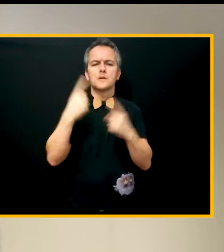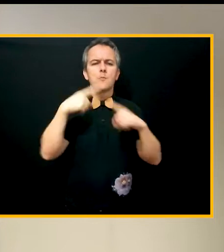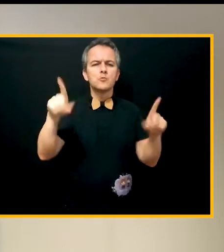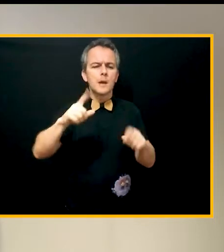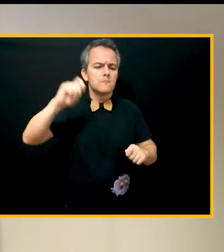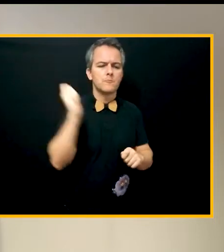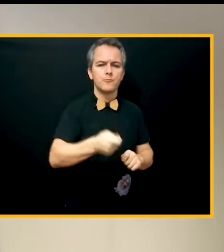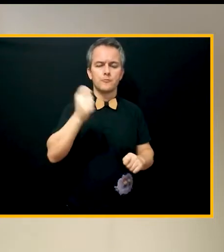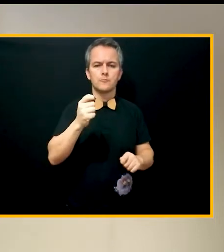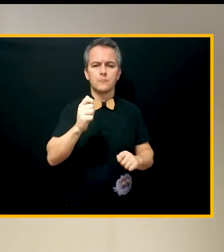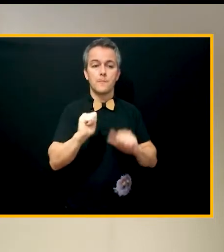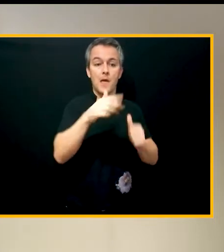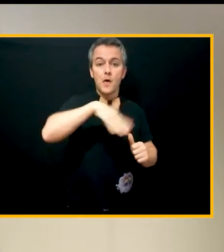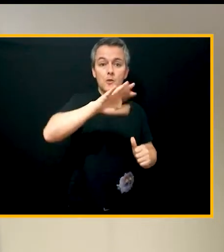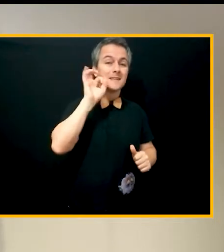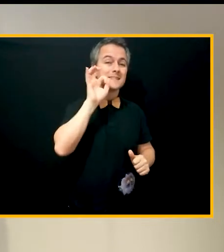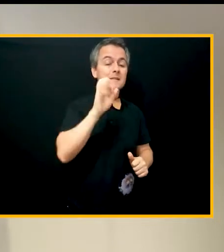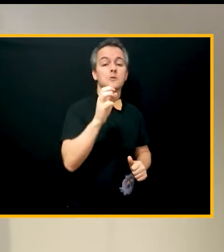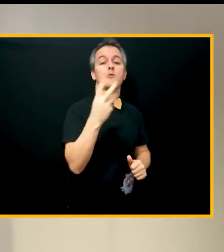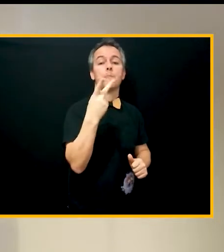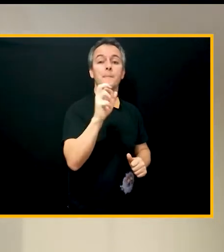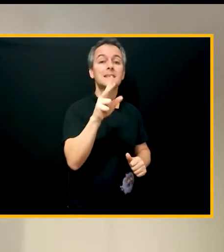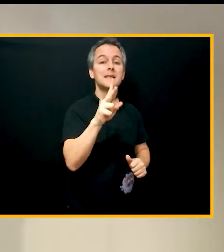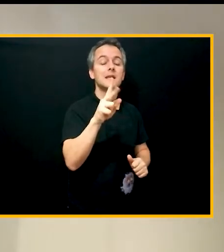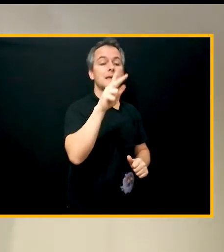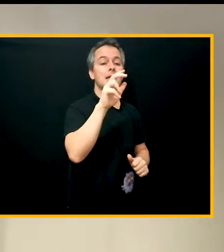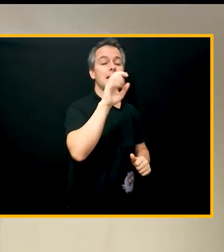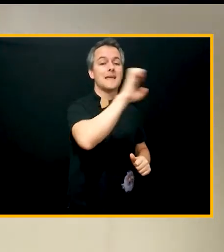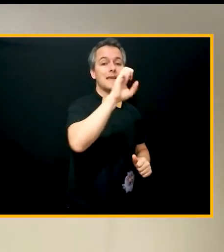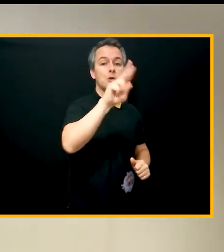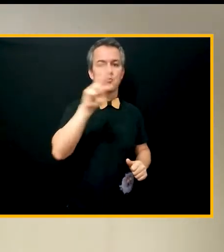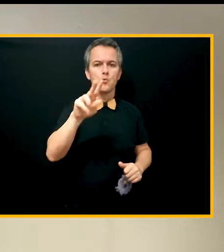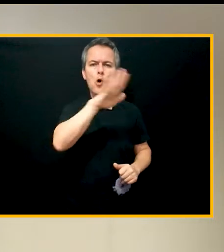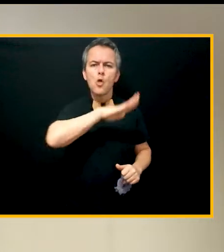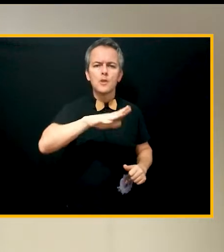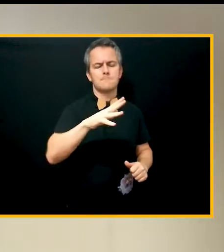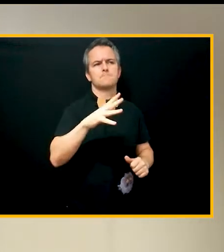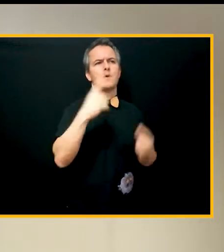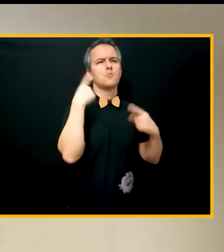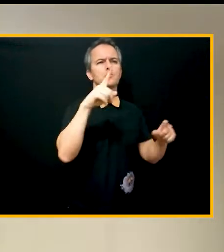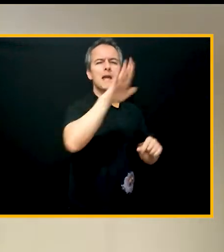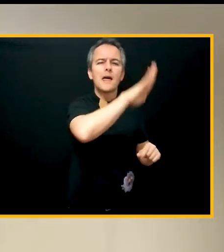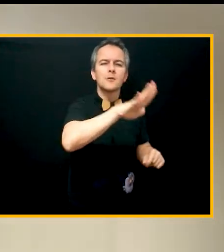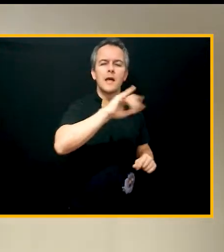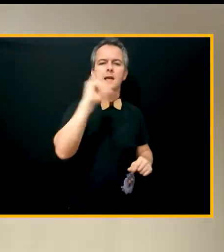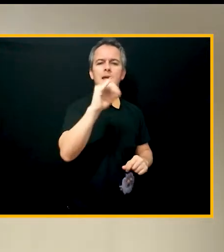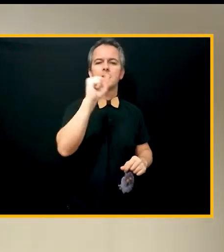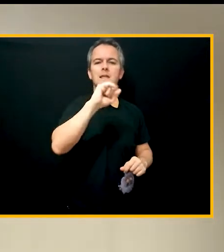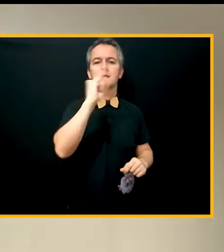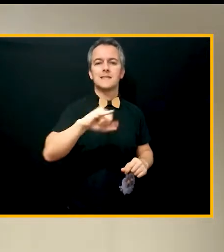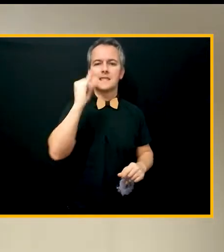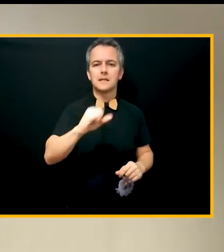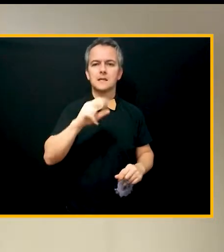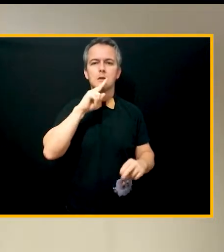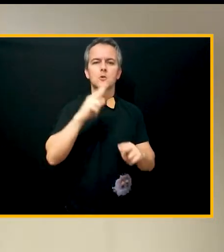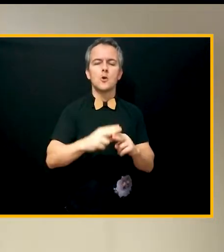a principios del siglo XX en Estados Unidos, en la escena del jazz. Se llama vibráfono y es un instrumento de